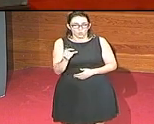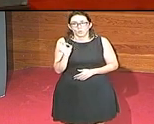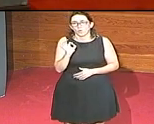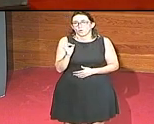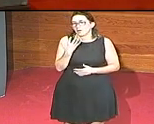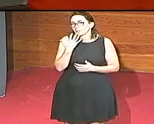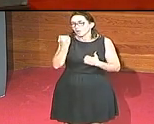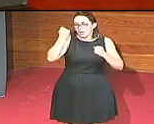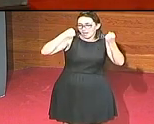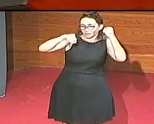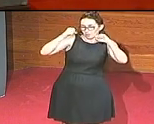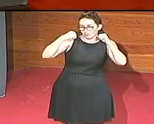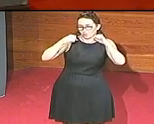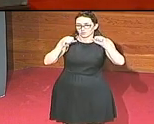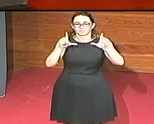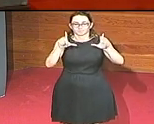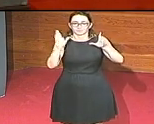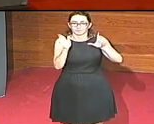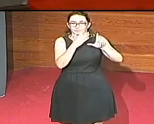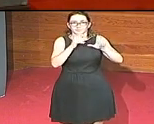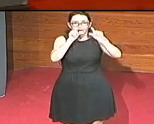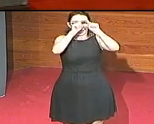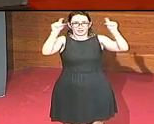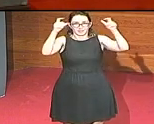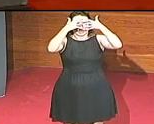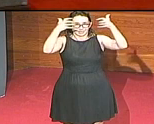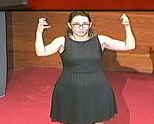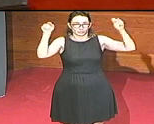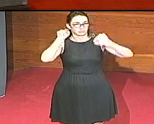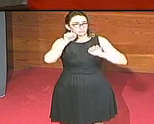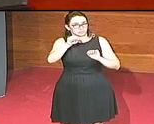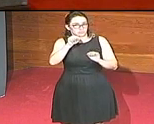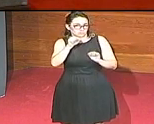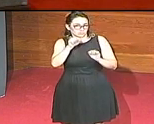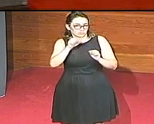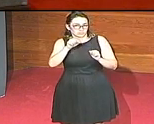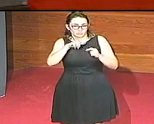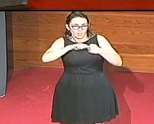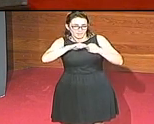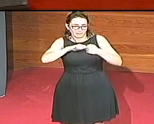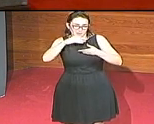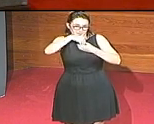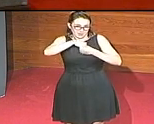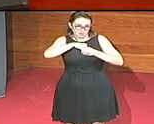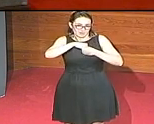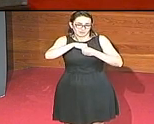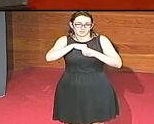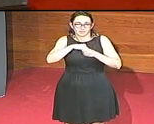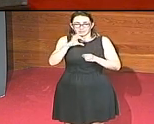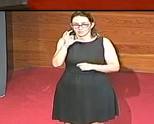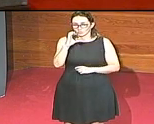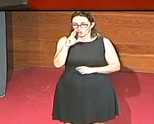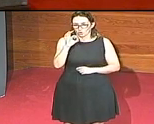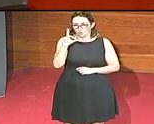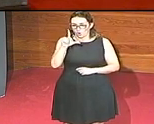que pasas una pantalla y te aparece el texto por arriba eso es un componente que tiene nuestro editor que es el scroll story 3 tú